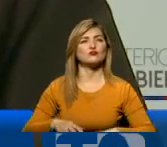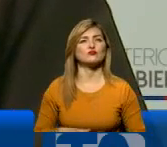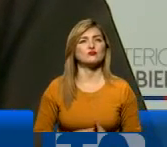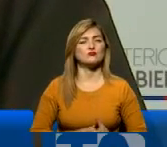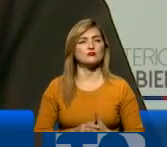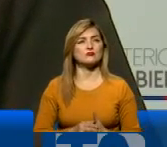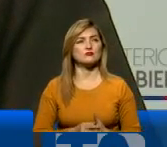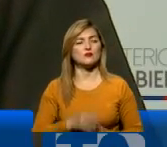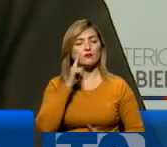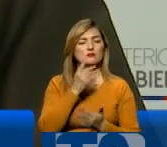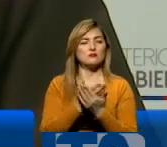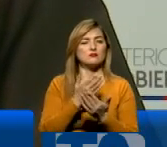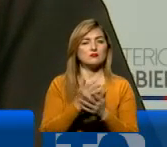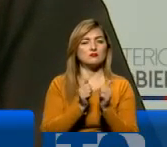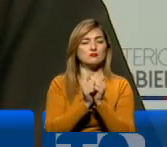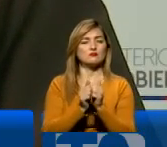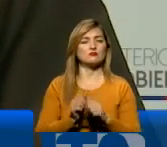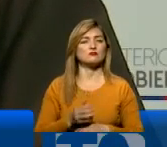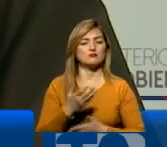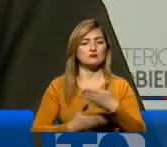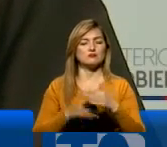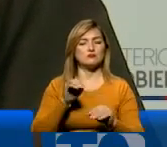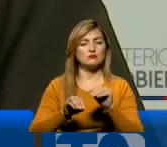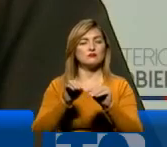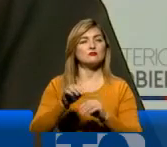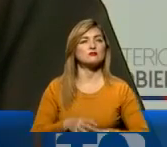adjuntar las evidencias, elaborar el documento o